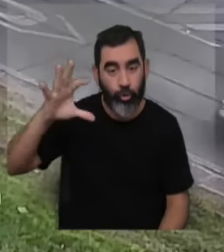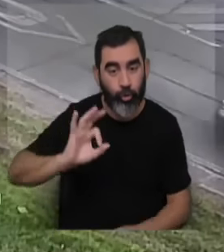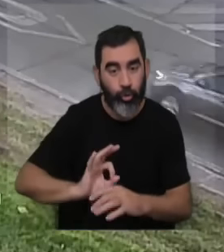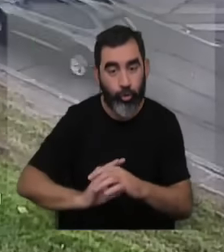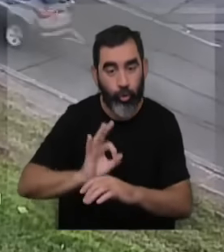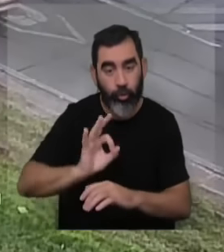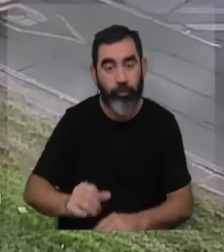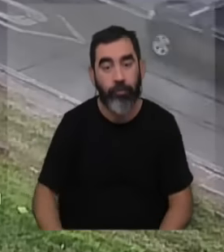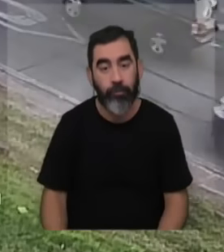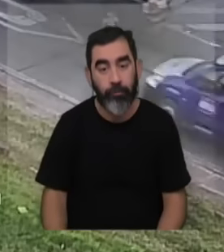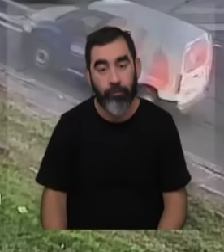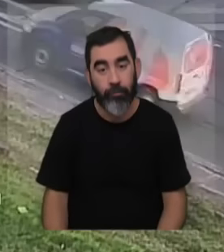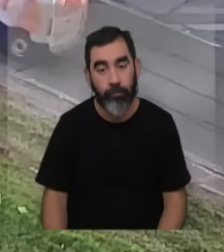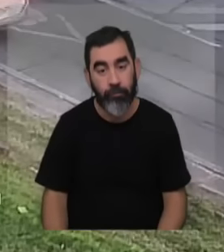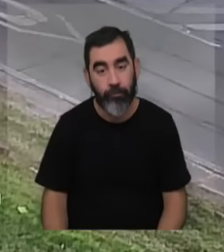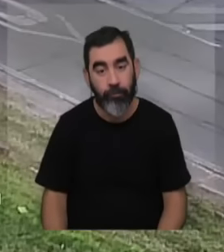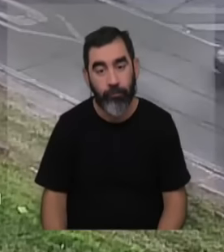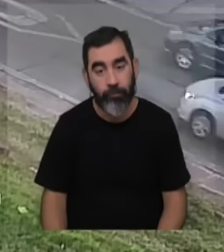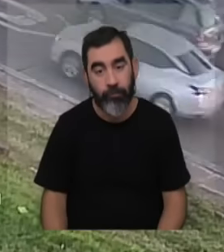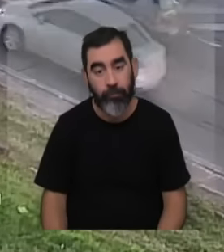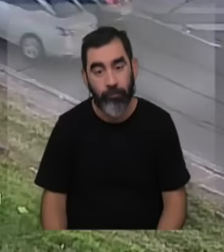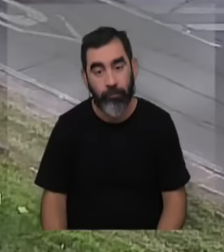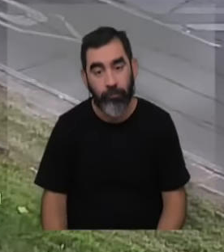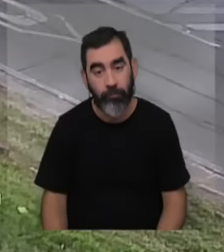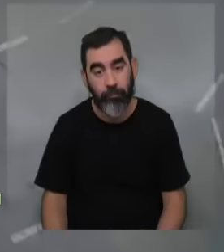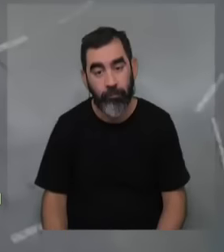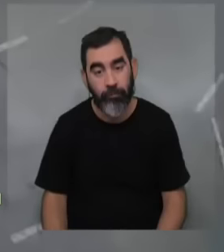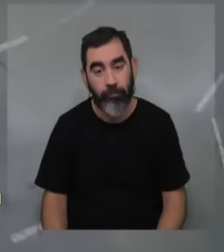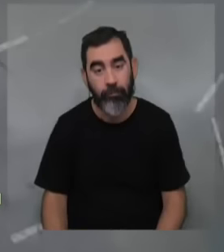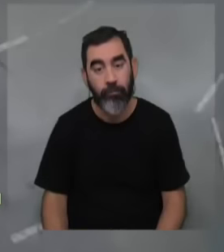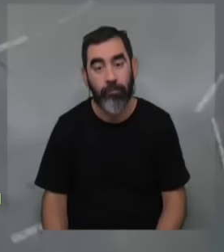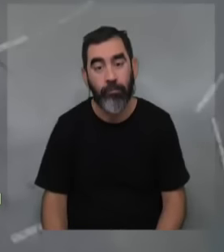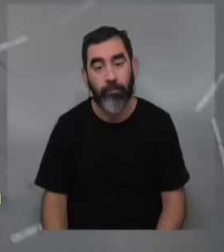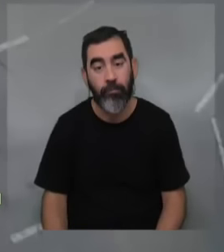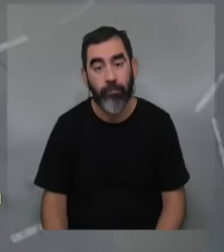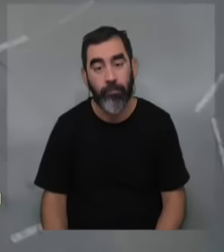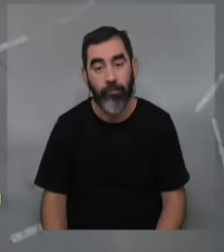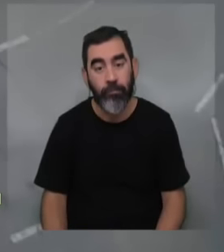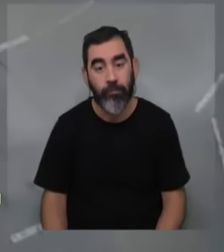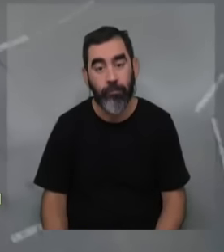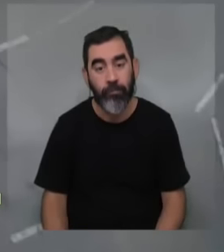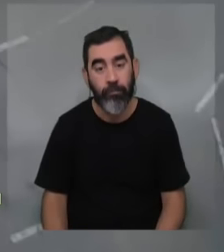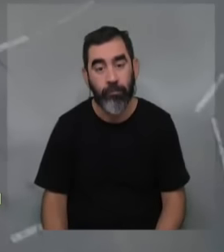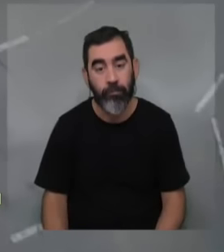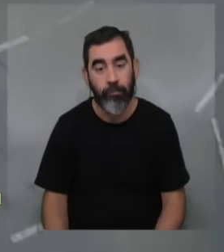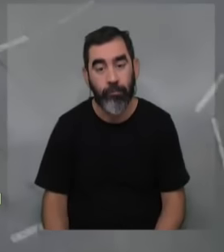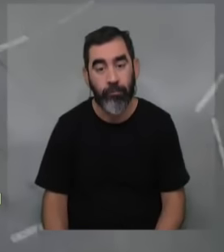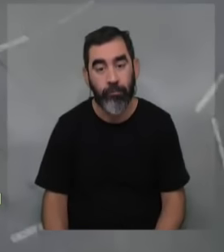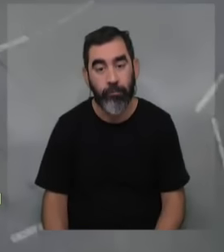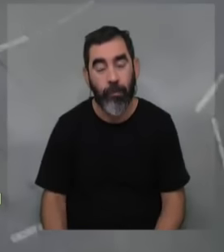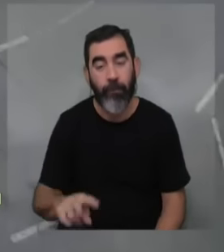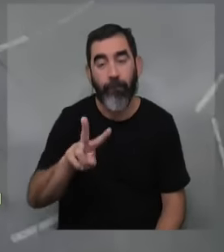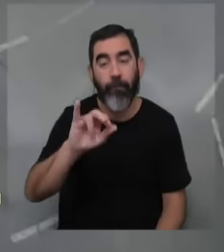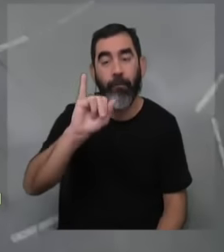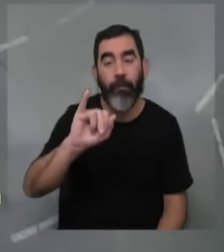el sol que día a día segundo a segundo vamos ampliando esa capacidad de luz Bueno les adelantamos que vilar de